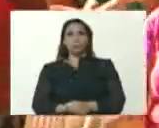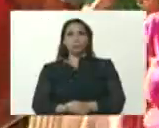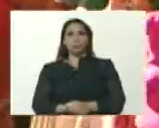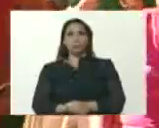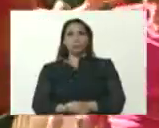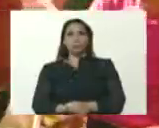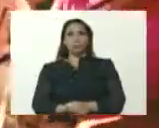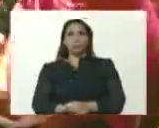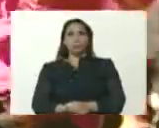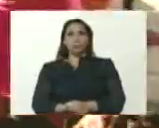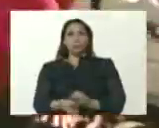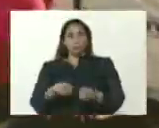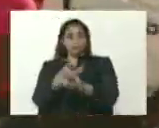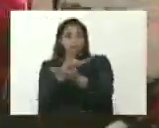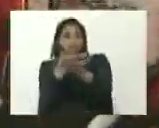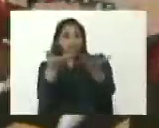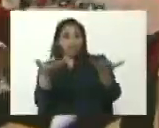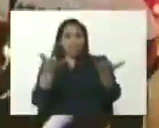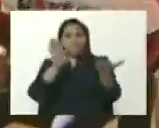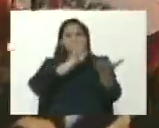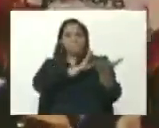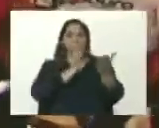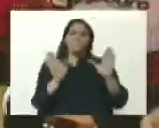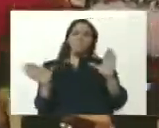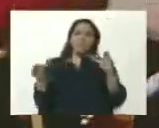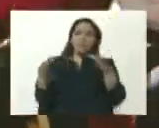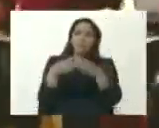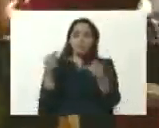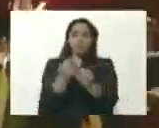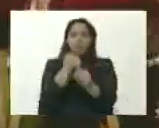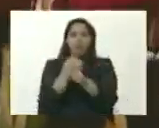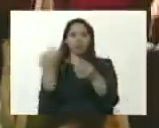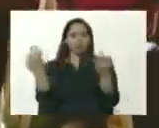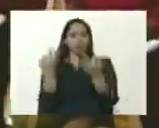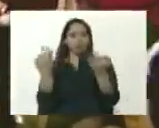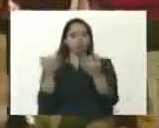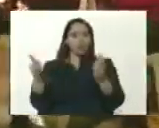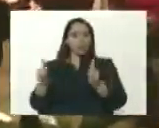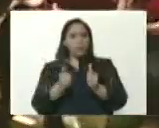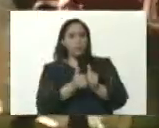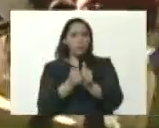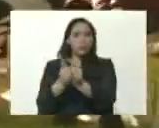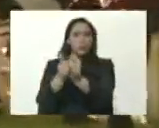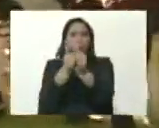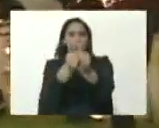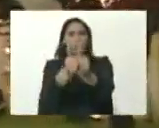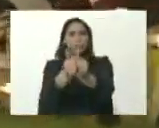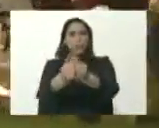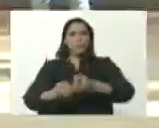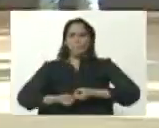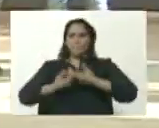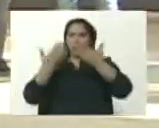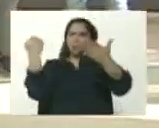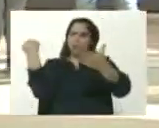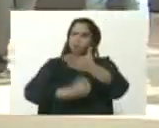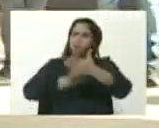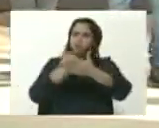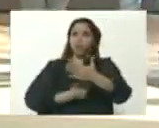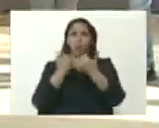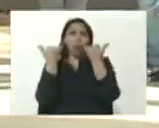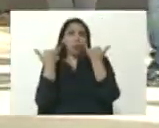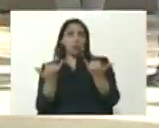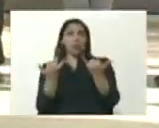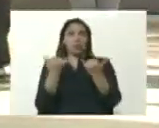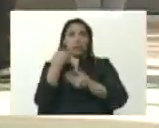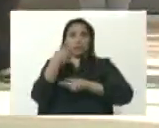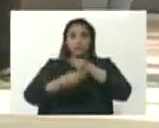López. Ese es mi equipo, presidente, que siempre me ha acompañado y que ha dado la batalla. Ahorita hicimos